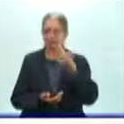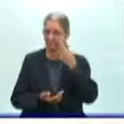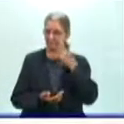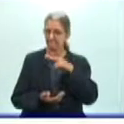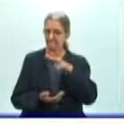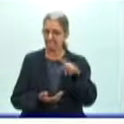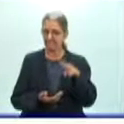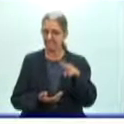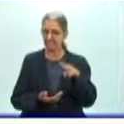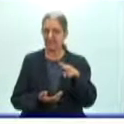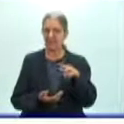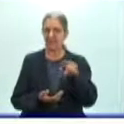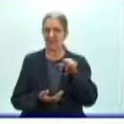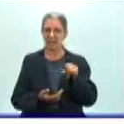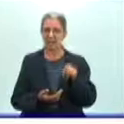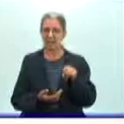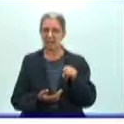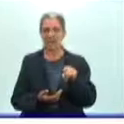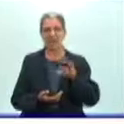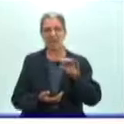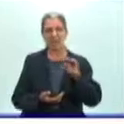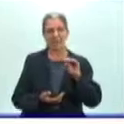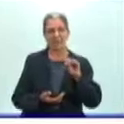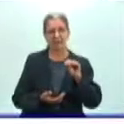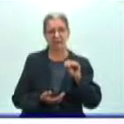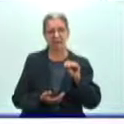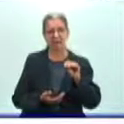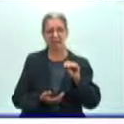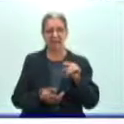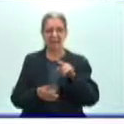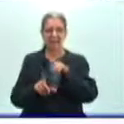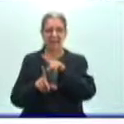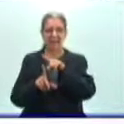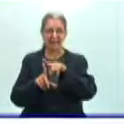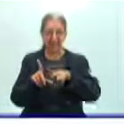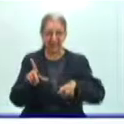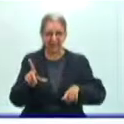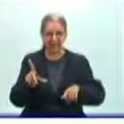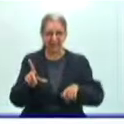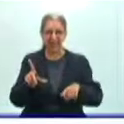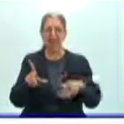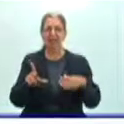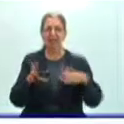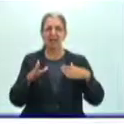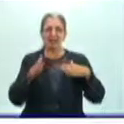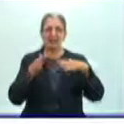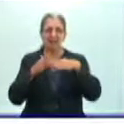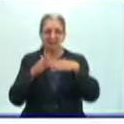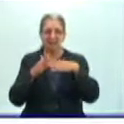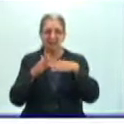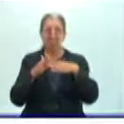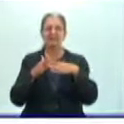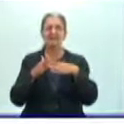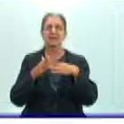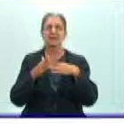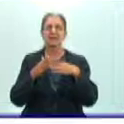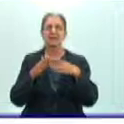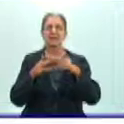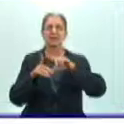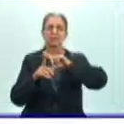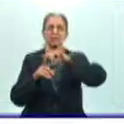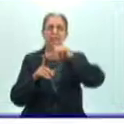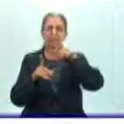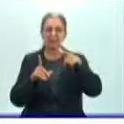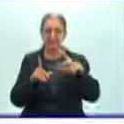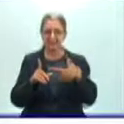observar, en este ejercicio estamos hablando de rectas que son tangentes a la circunferencia. Pero además